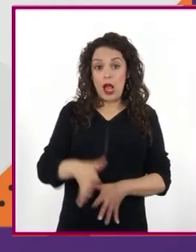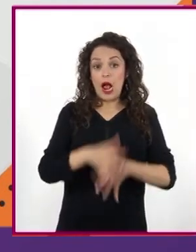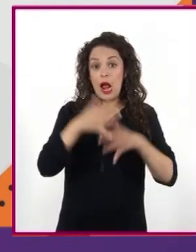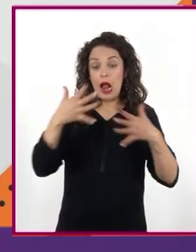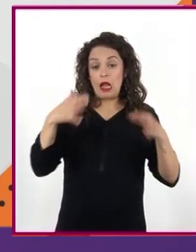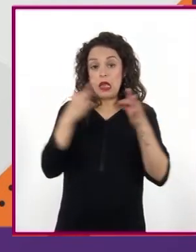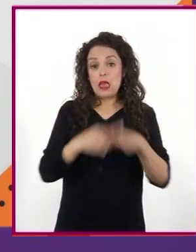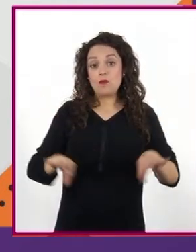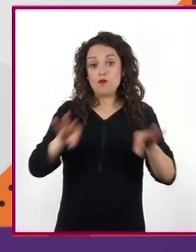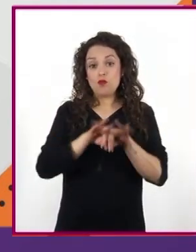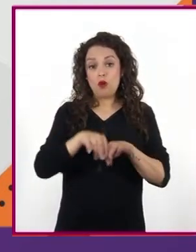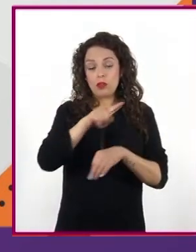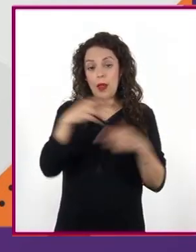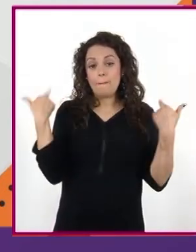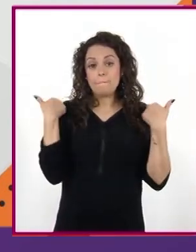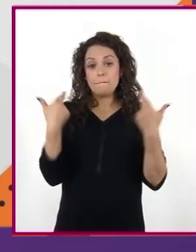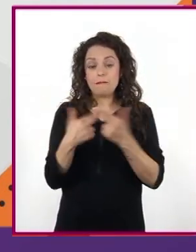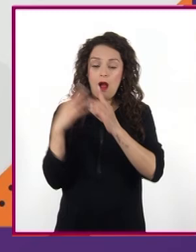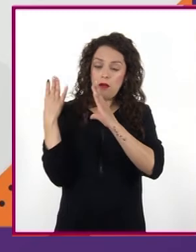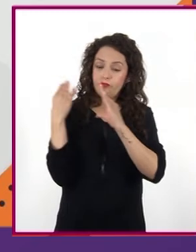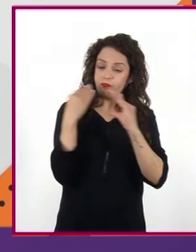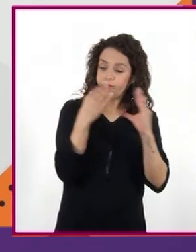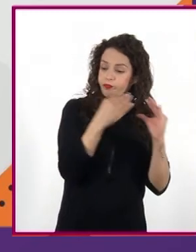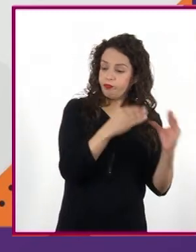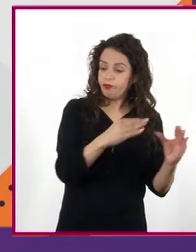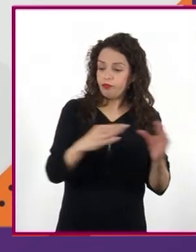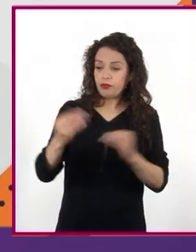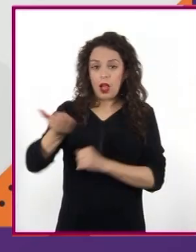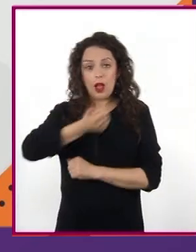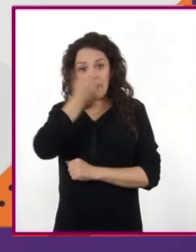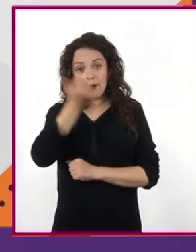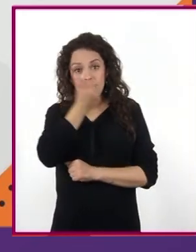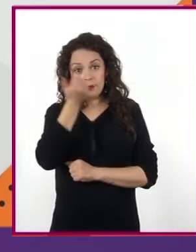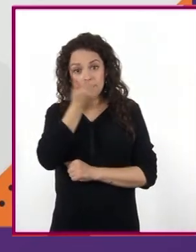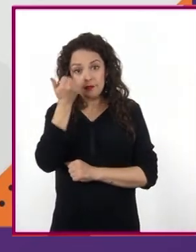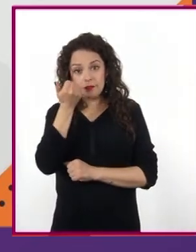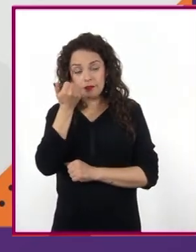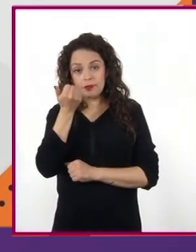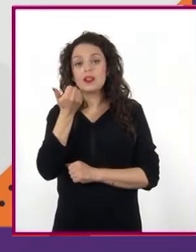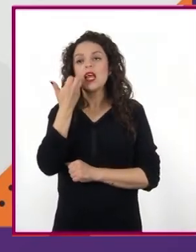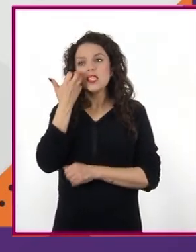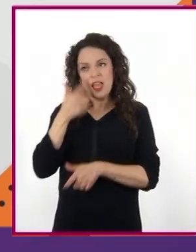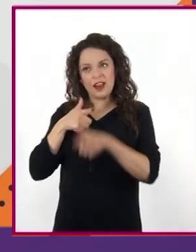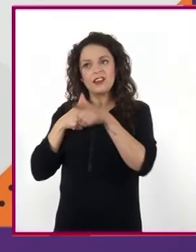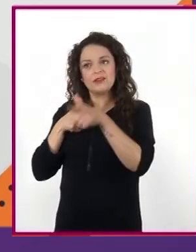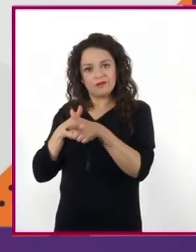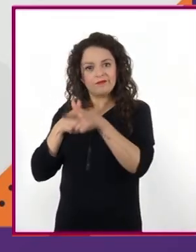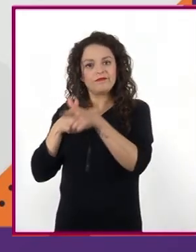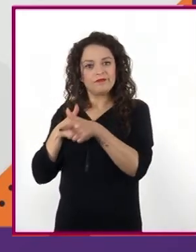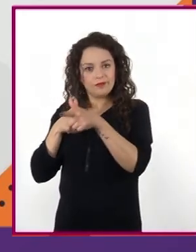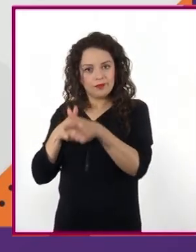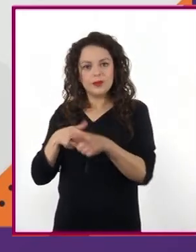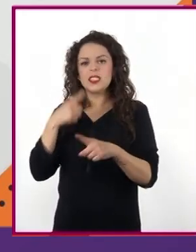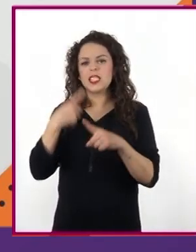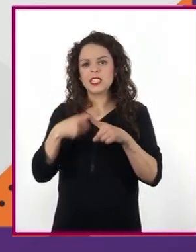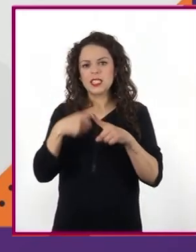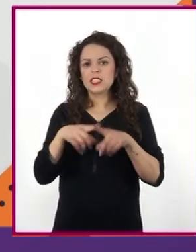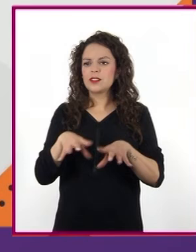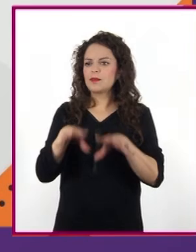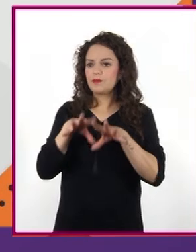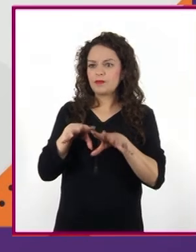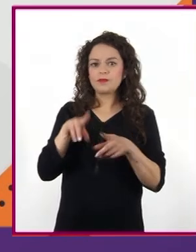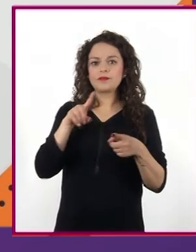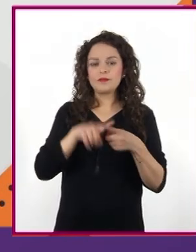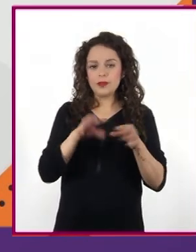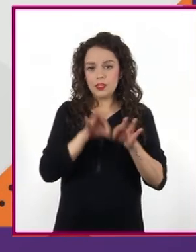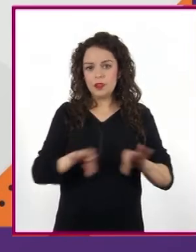que habían formado un nutrido conjunto de estudiantes que seguirían sus pasos, entre los que destacan Ignacio